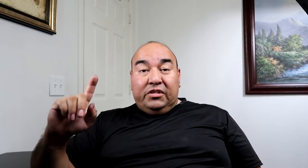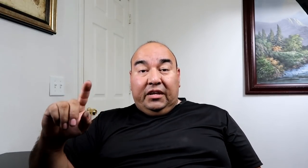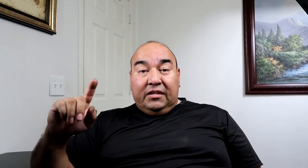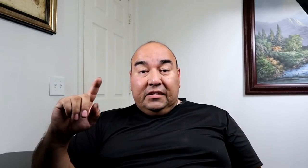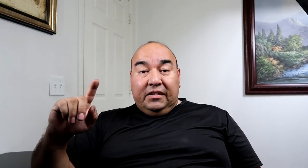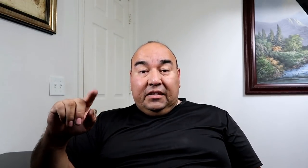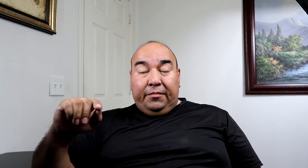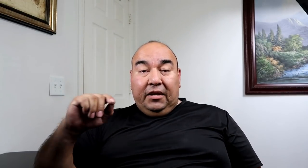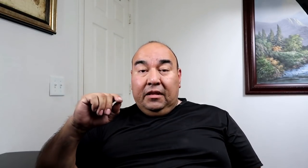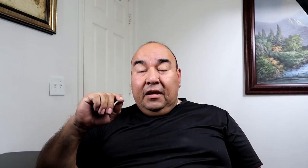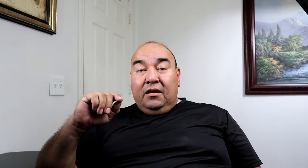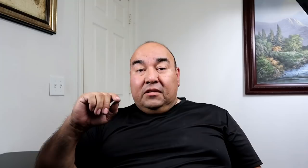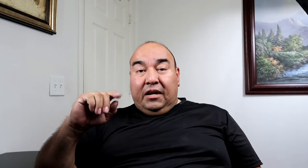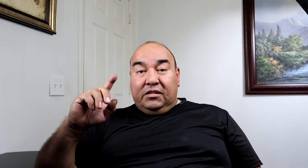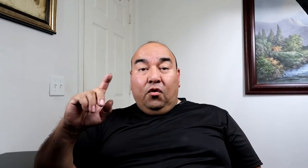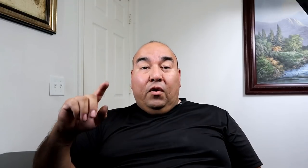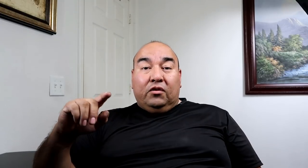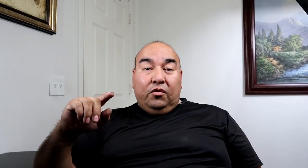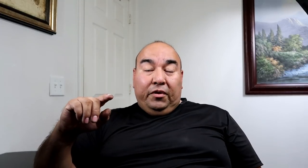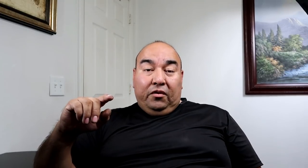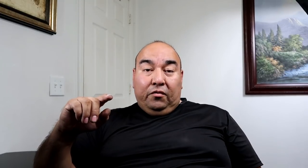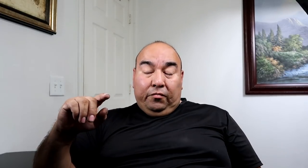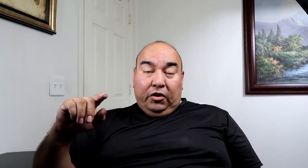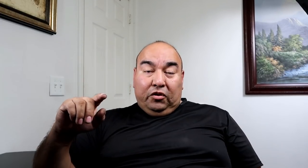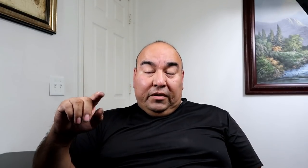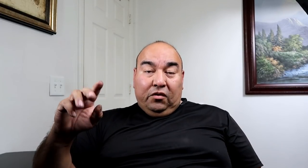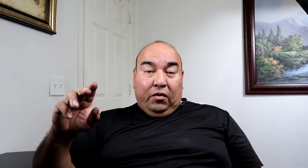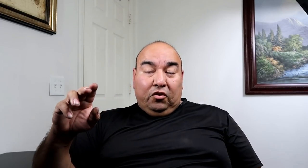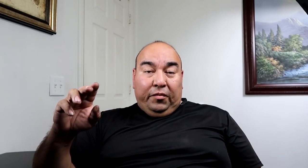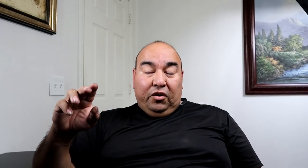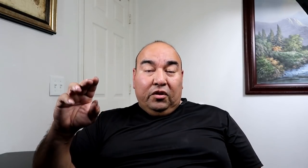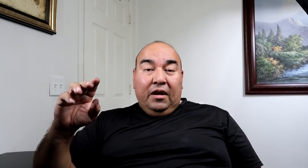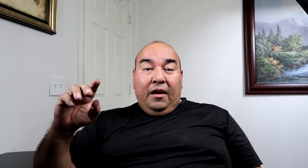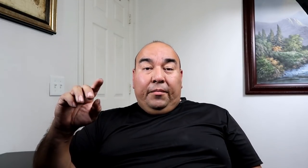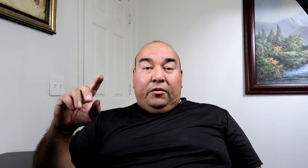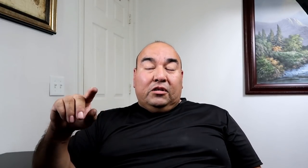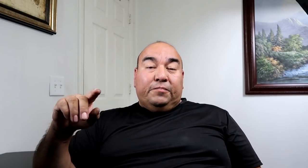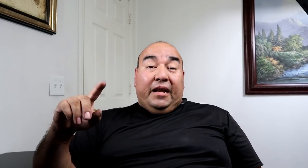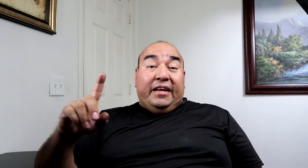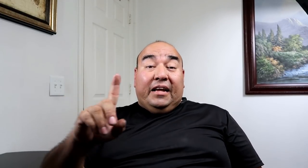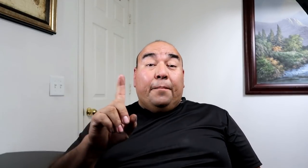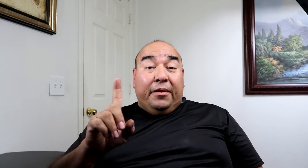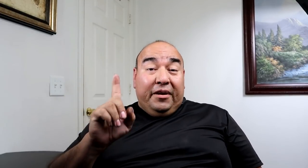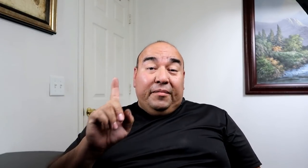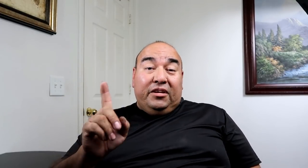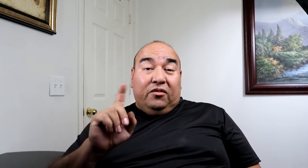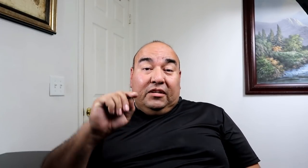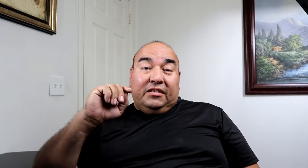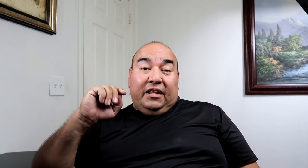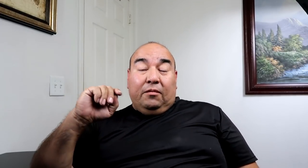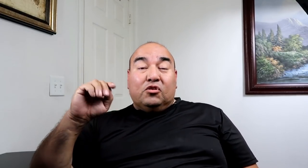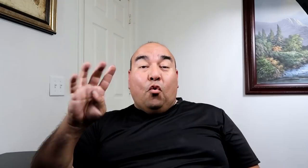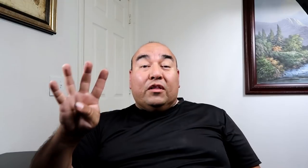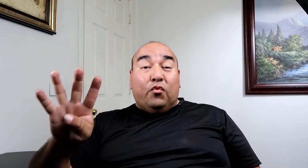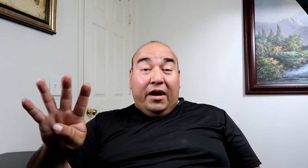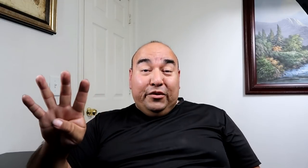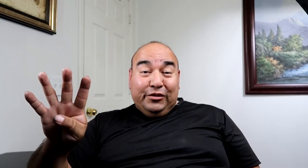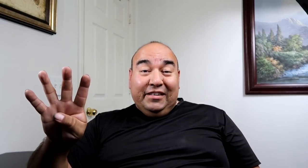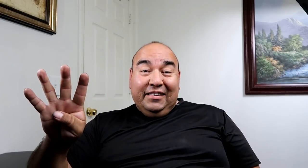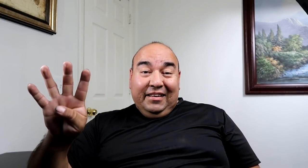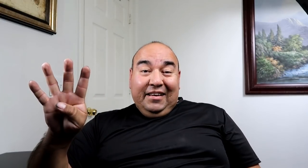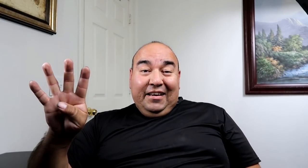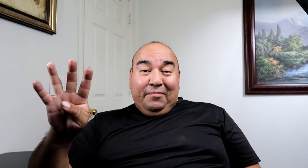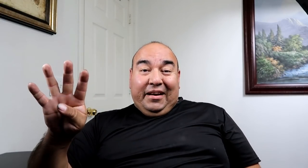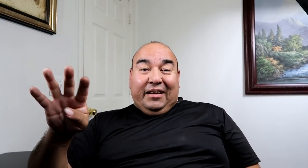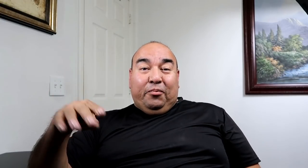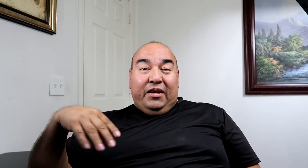año, 260 mil, o sea, casi un cuarto de millón, un poquito más de un cuarto de millón. Entonces, para llegar al primer millón, necesitaríamos